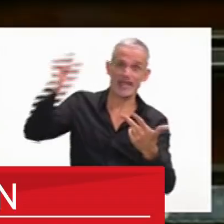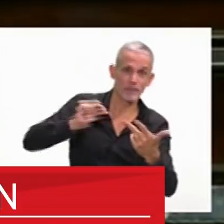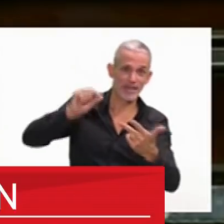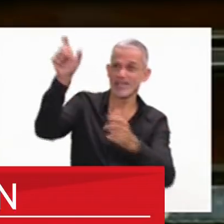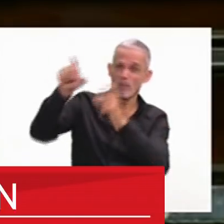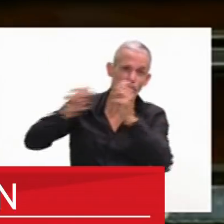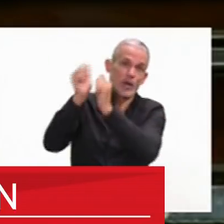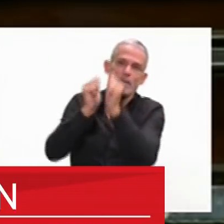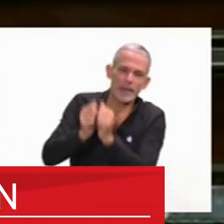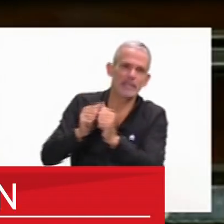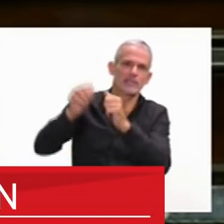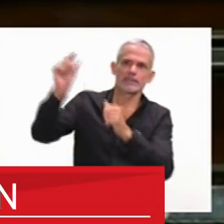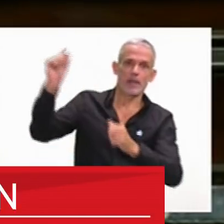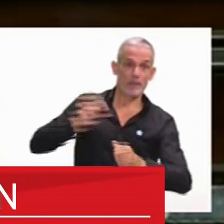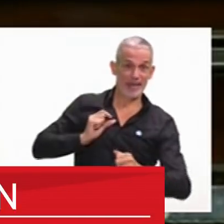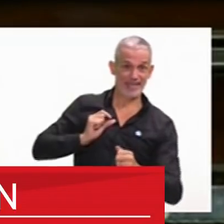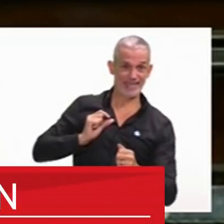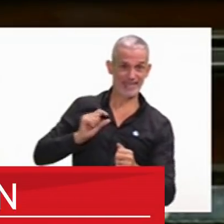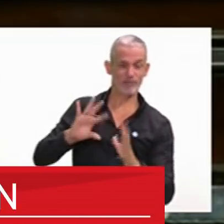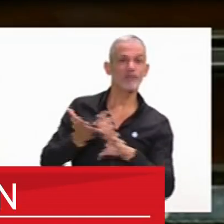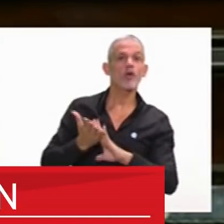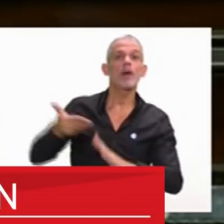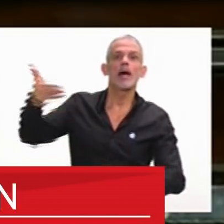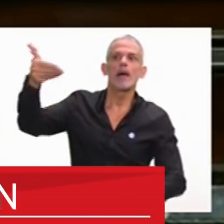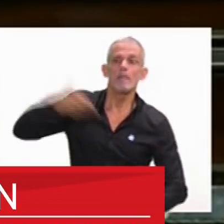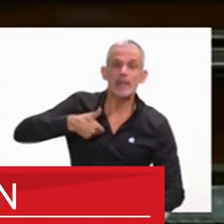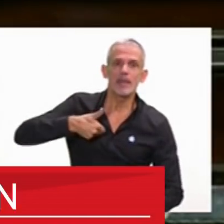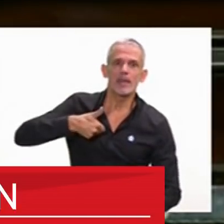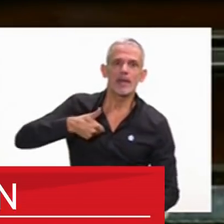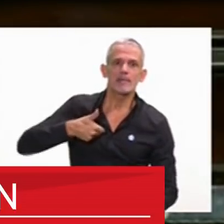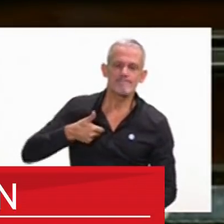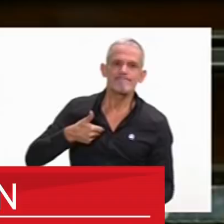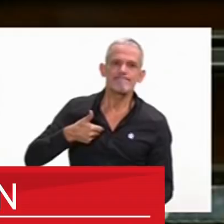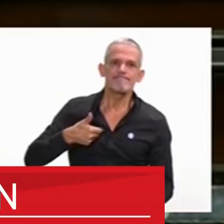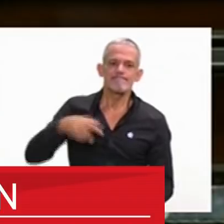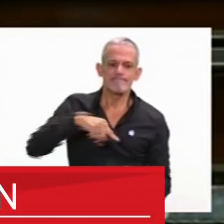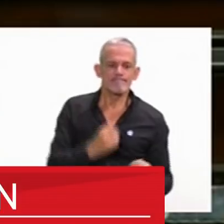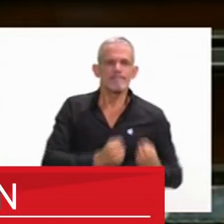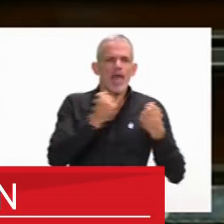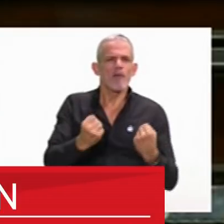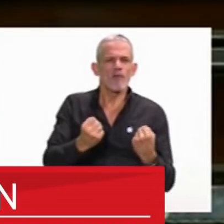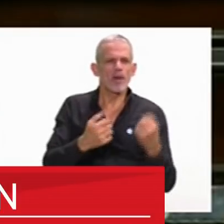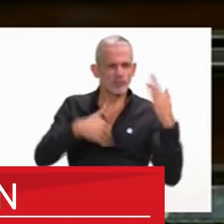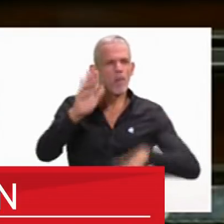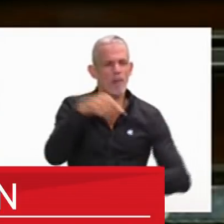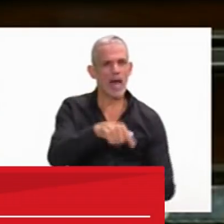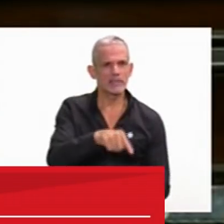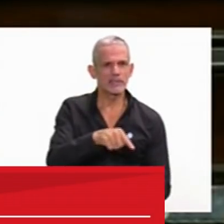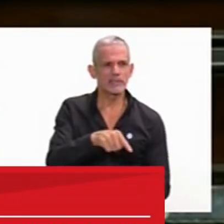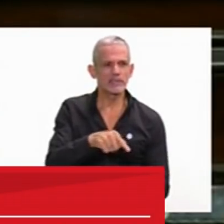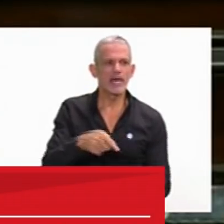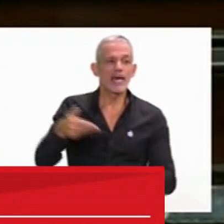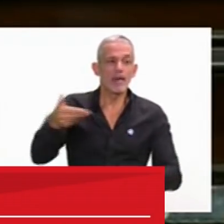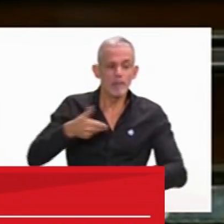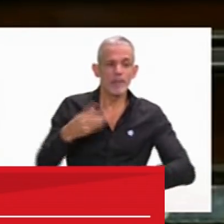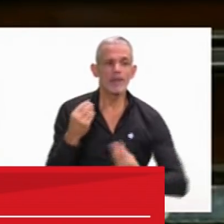financien nuestras políticas, nos exigen un mayor esfuerzo en términos de capacidad